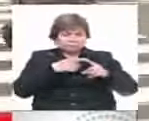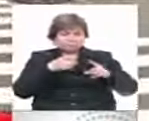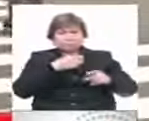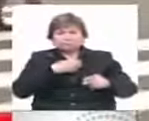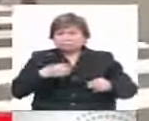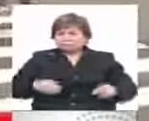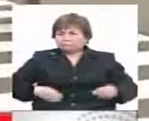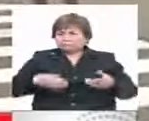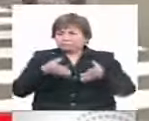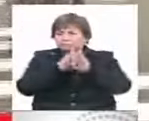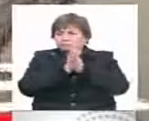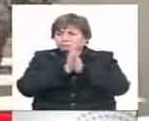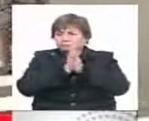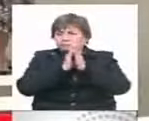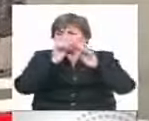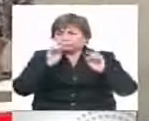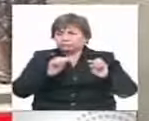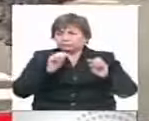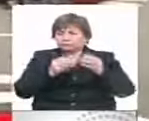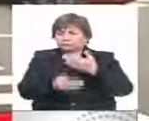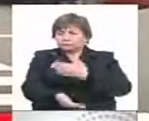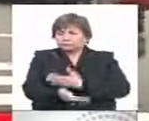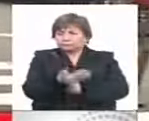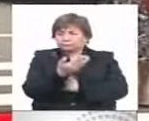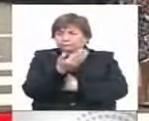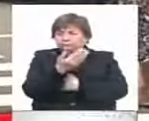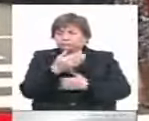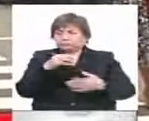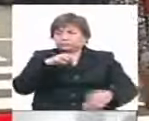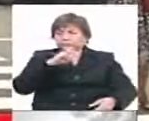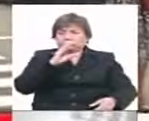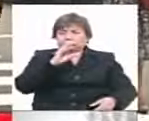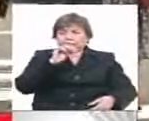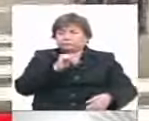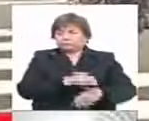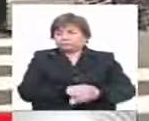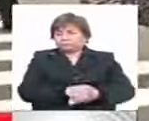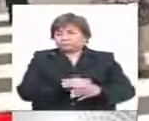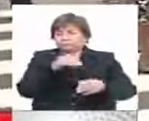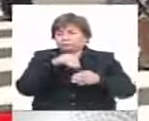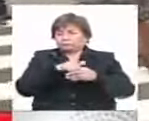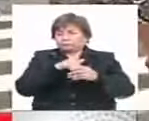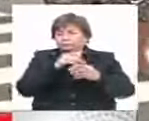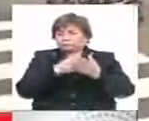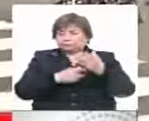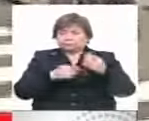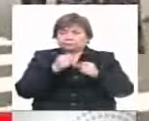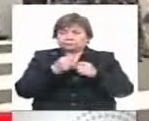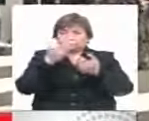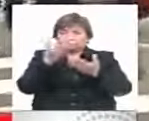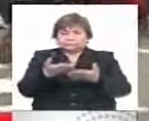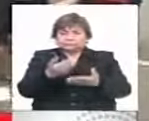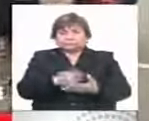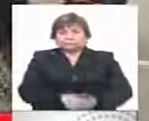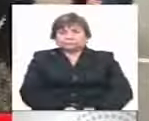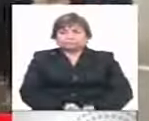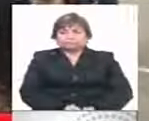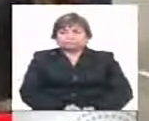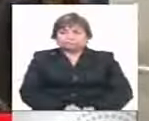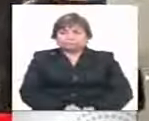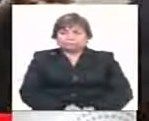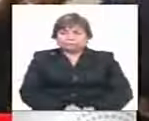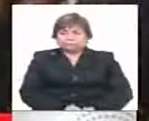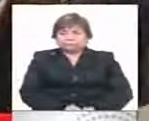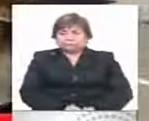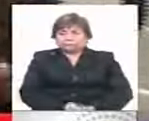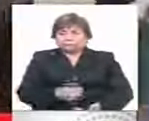que van a solicitar esta mañana, en este caso la titular de la PCM, el voto de confianza. Ahí entonces